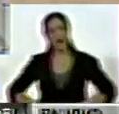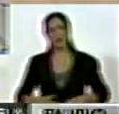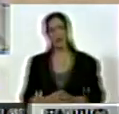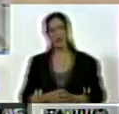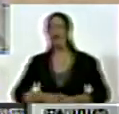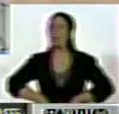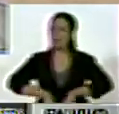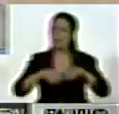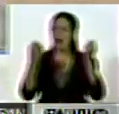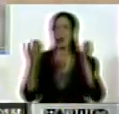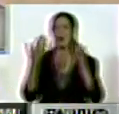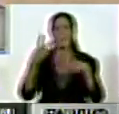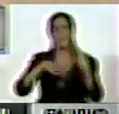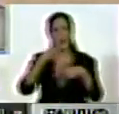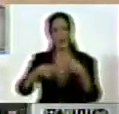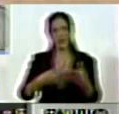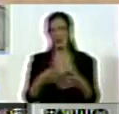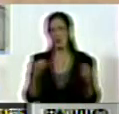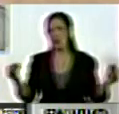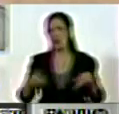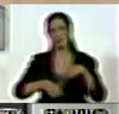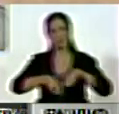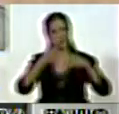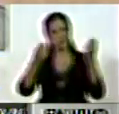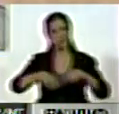ha violentado el debido proceso.